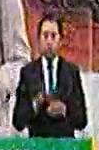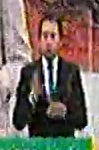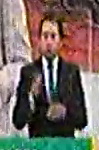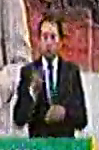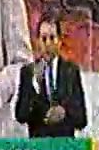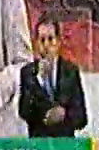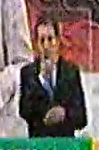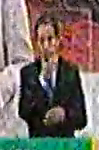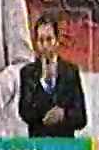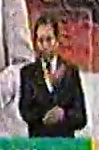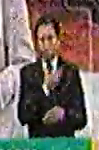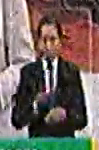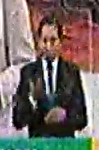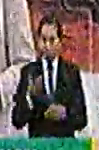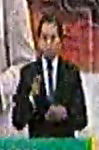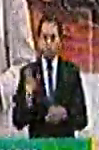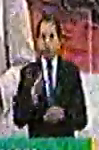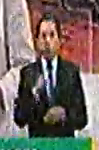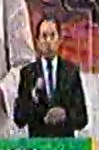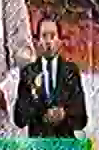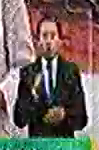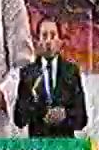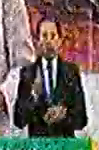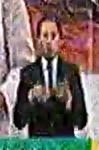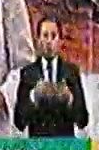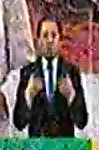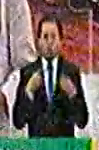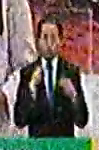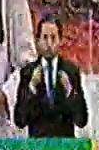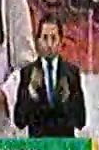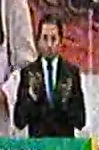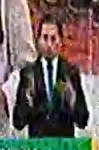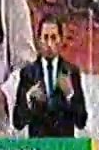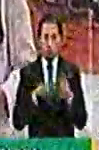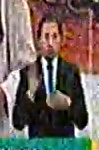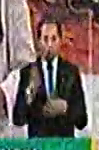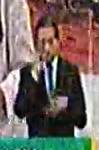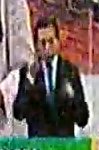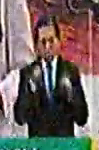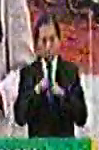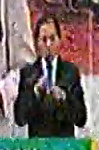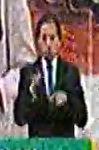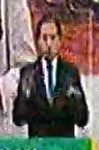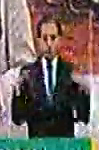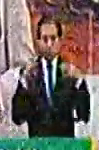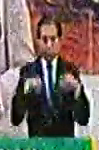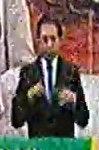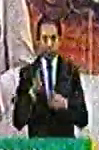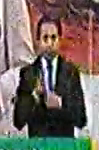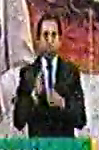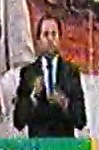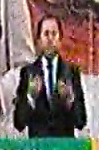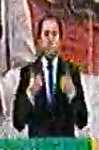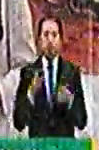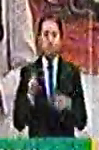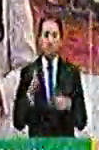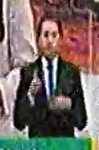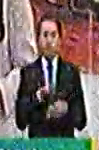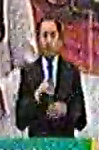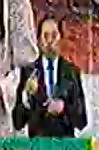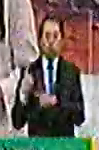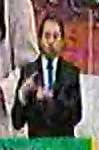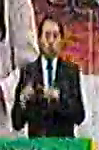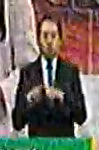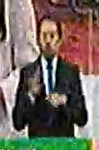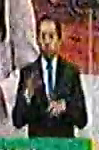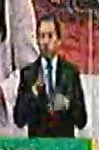Presidencia, Juan Ramón Quintana, a los medios de comunicación y, por supuesto, a todos los hermanos bolivianos que nos han visto a través de las imágenes de Bolivia TV y los